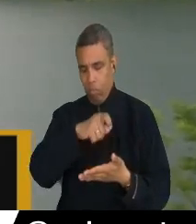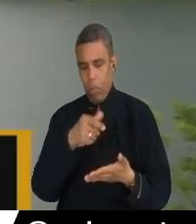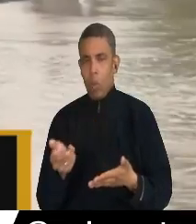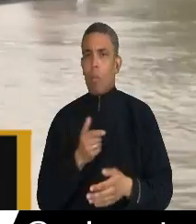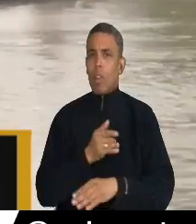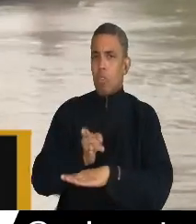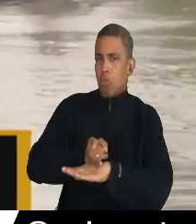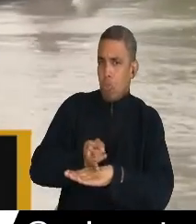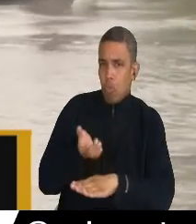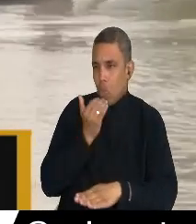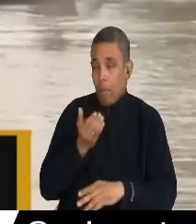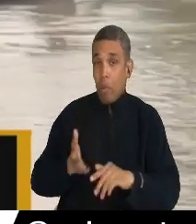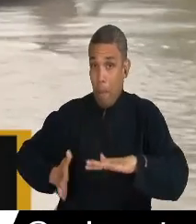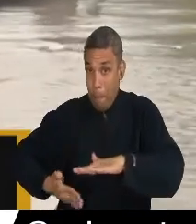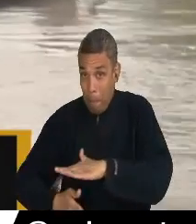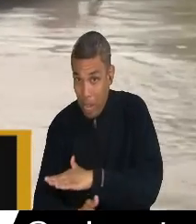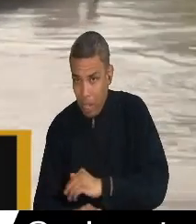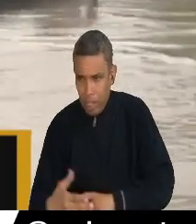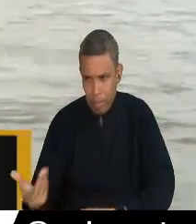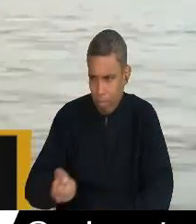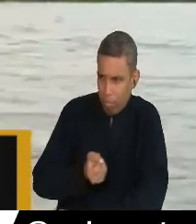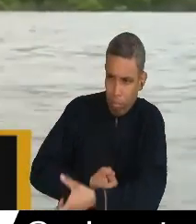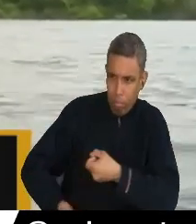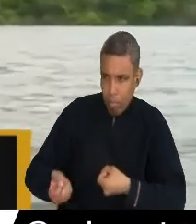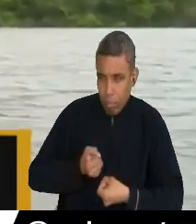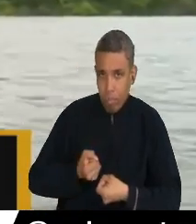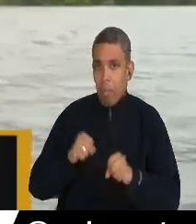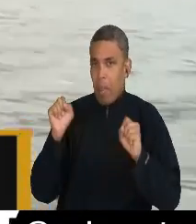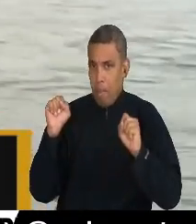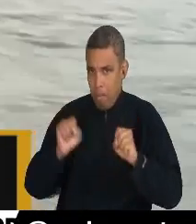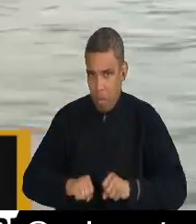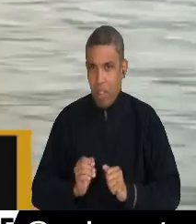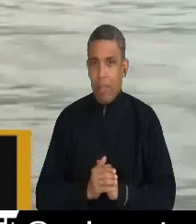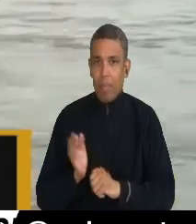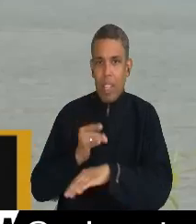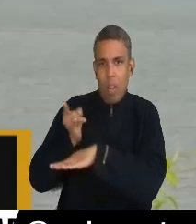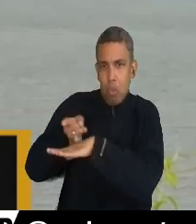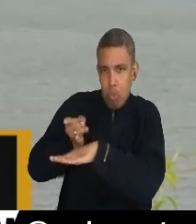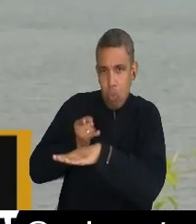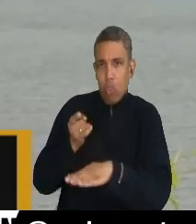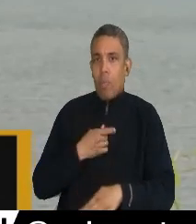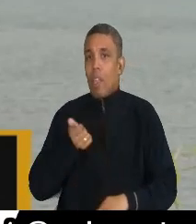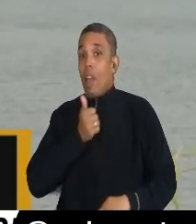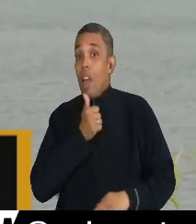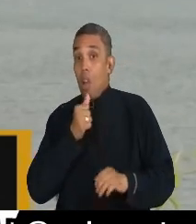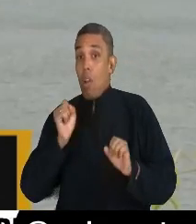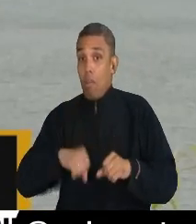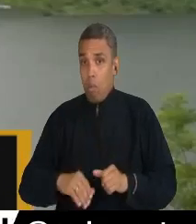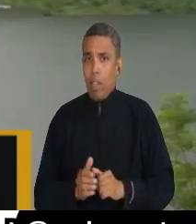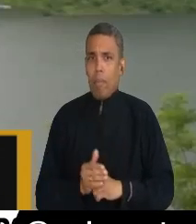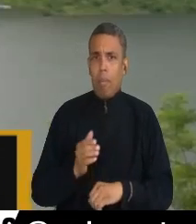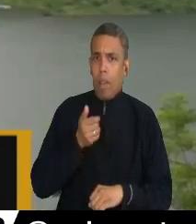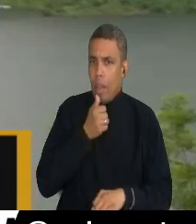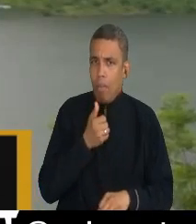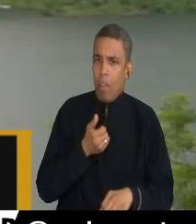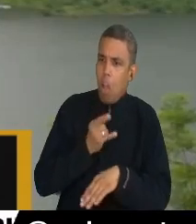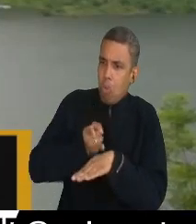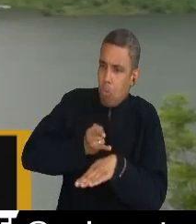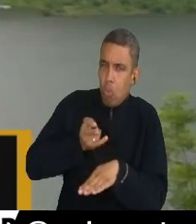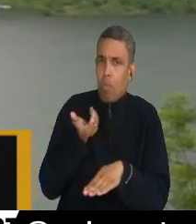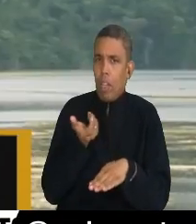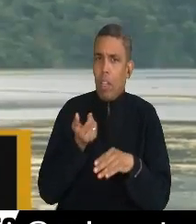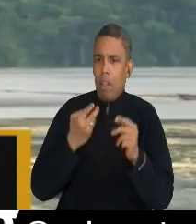de subsistencia artesanal y comercial, el uso del agua para el consumo humano y agropecuario, turismo de